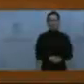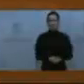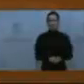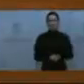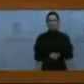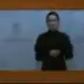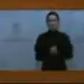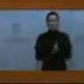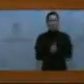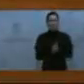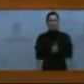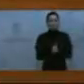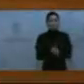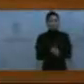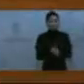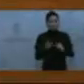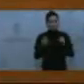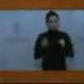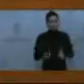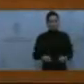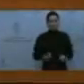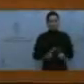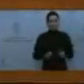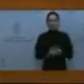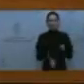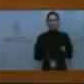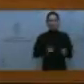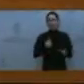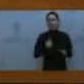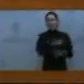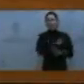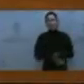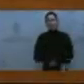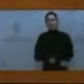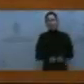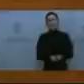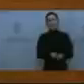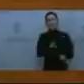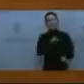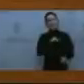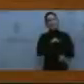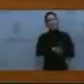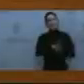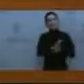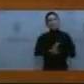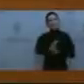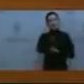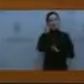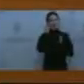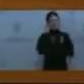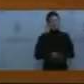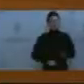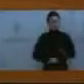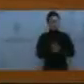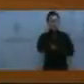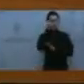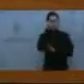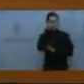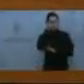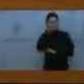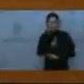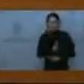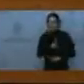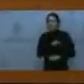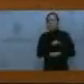No sé lo que decidirá esta Junta General que se merece políticamente la consejera de Desarrollo Rural, pero